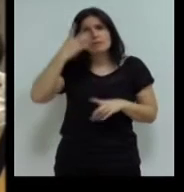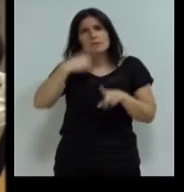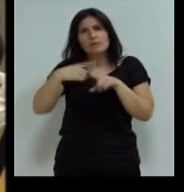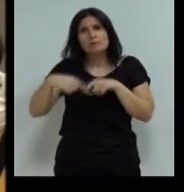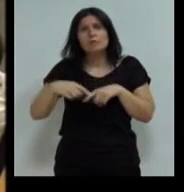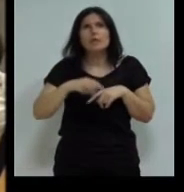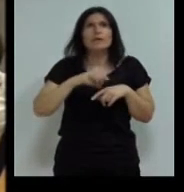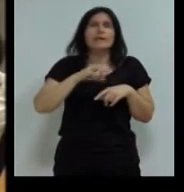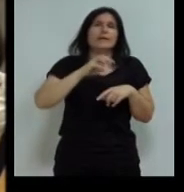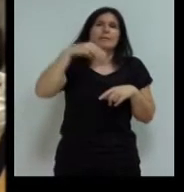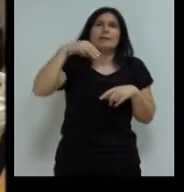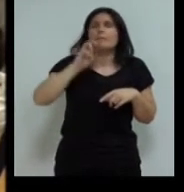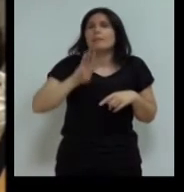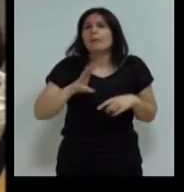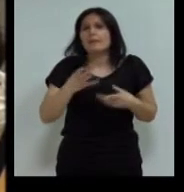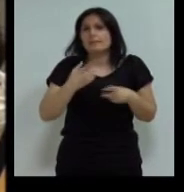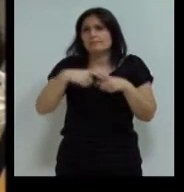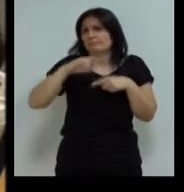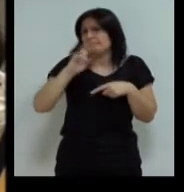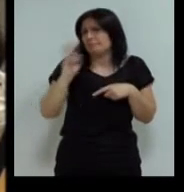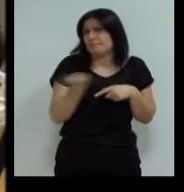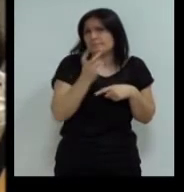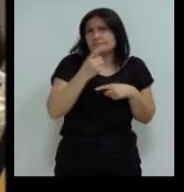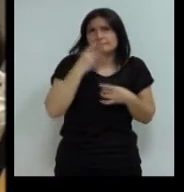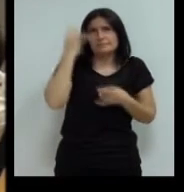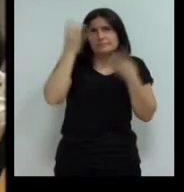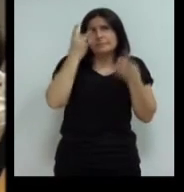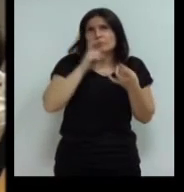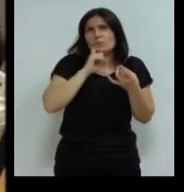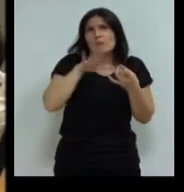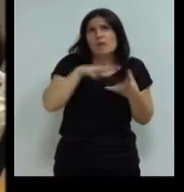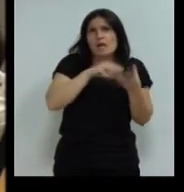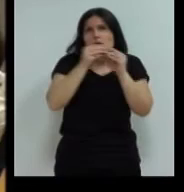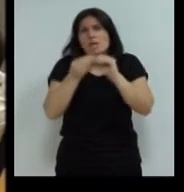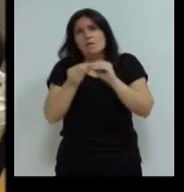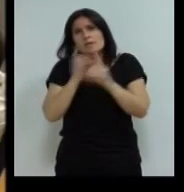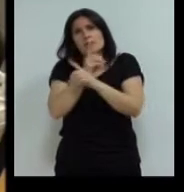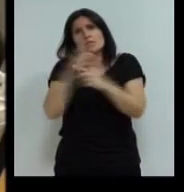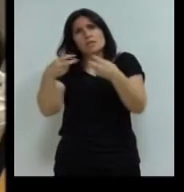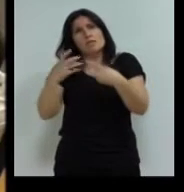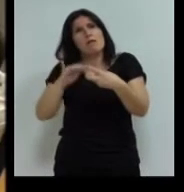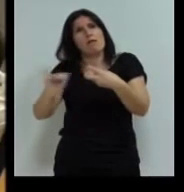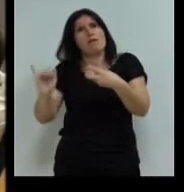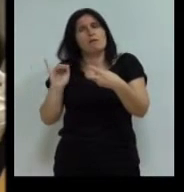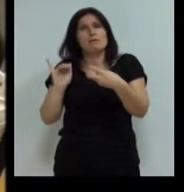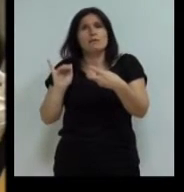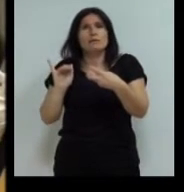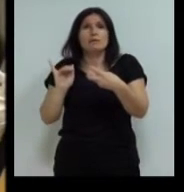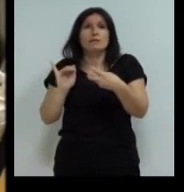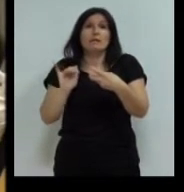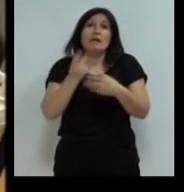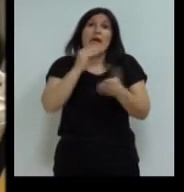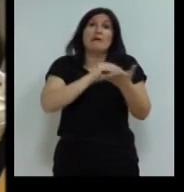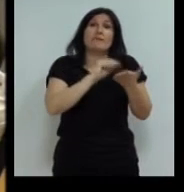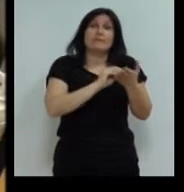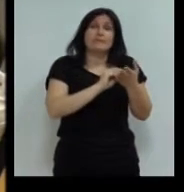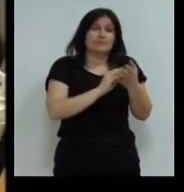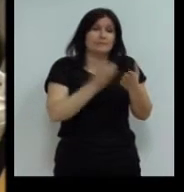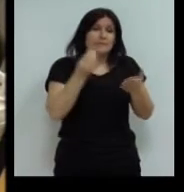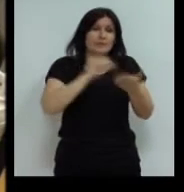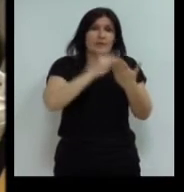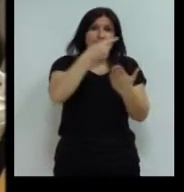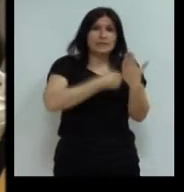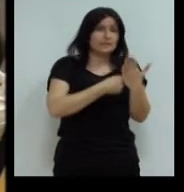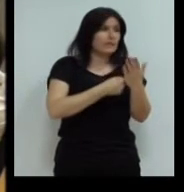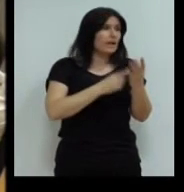MMPs, cosas, bueno, cosas que bastaría con extraer un listado EDL, una lista de códigos de tiempo de